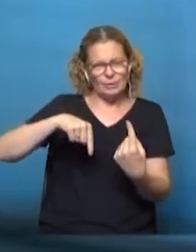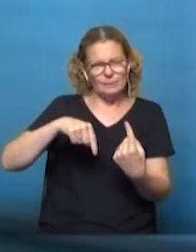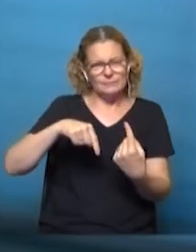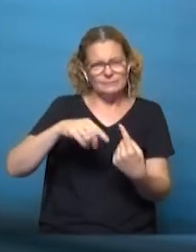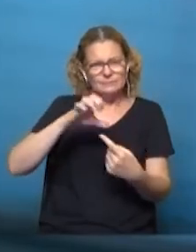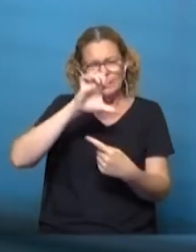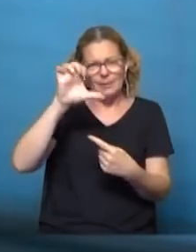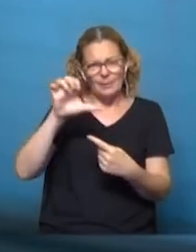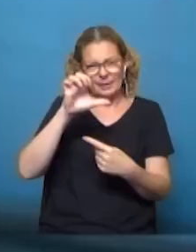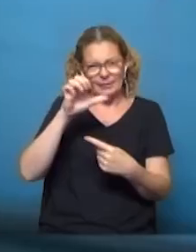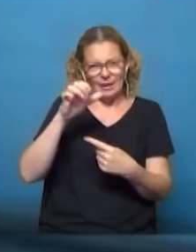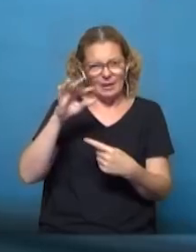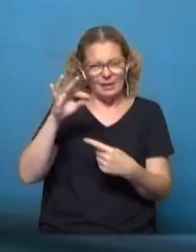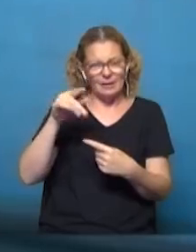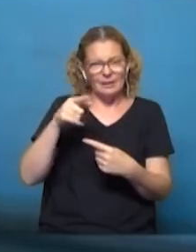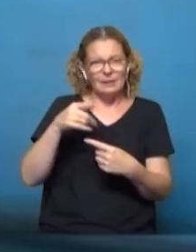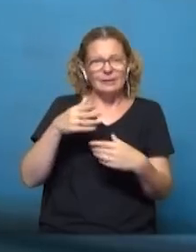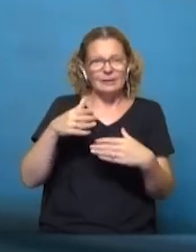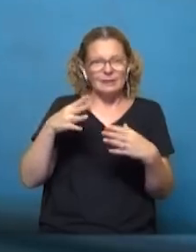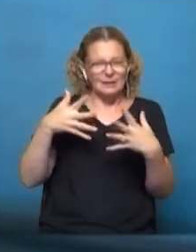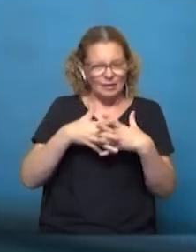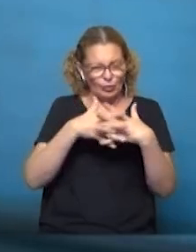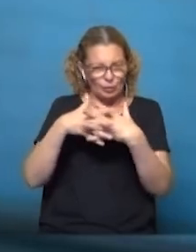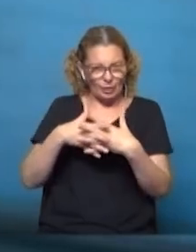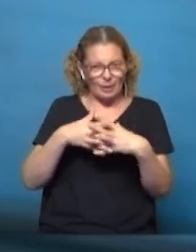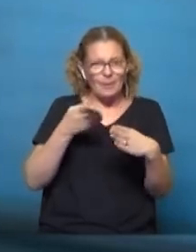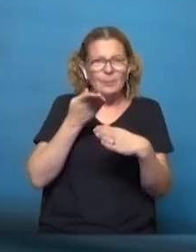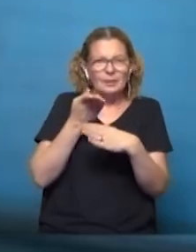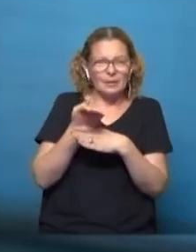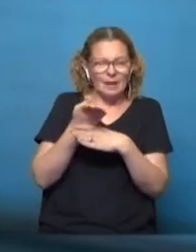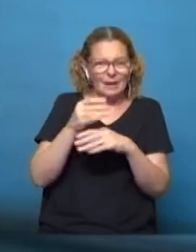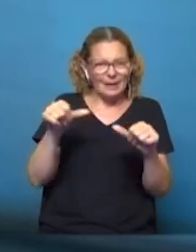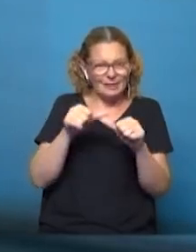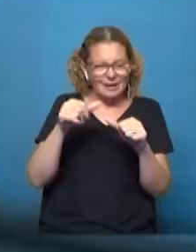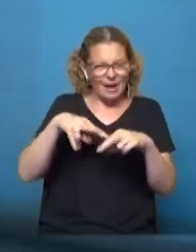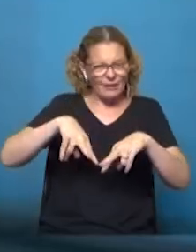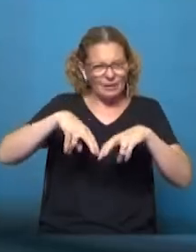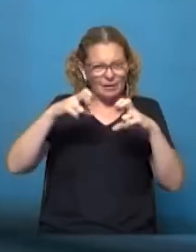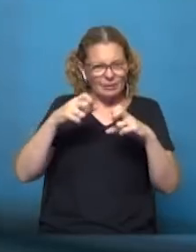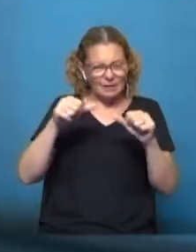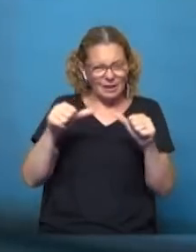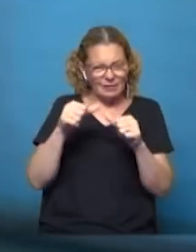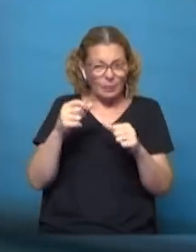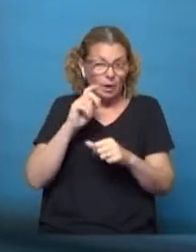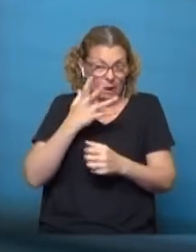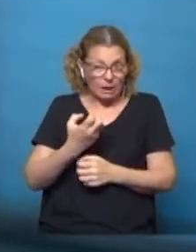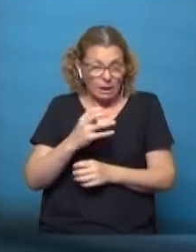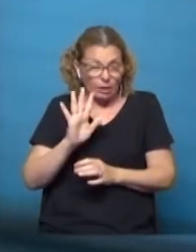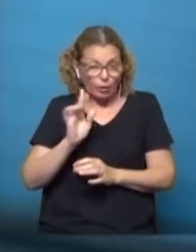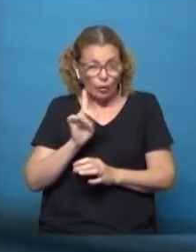la empresa norteamericana a la que le pedía que se hiciera la investigación qué le hacía por gusto no